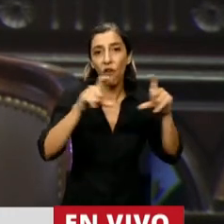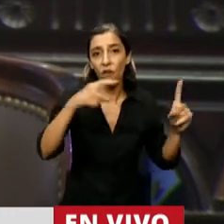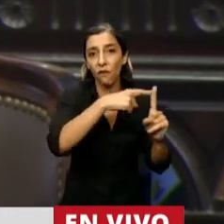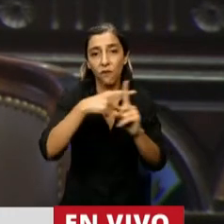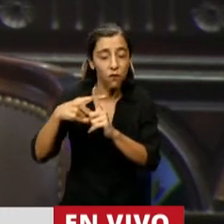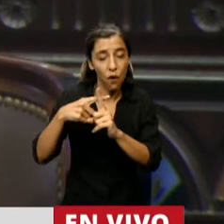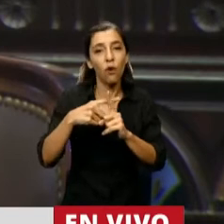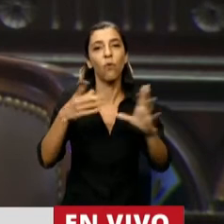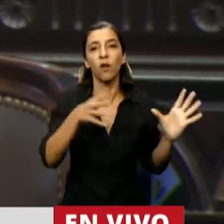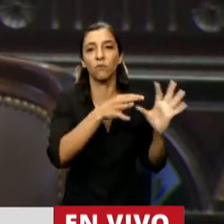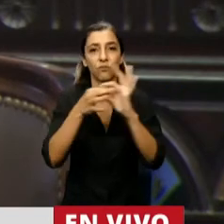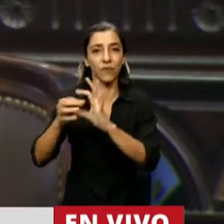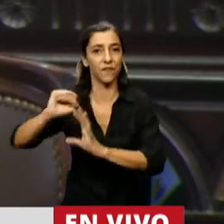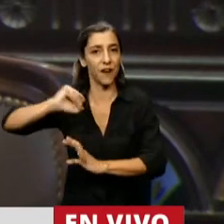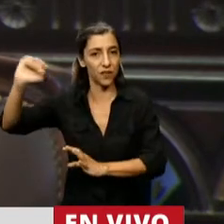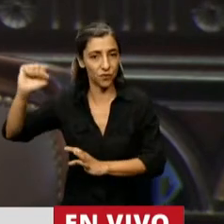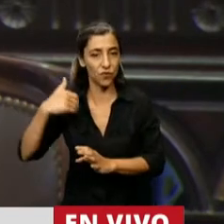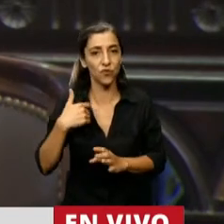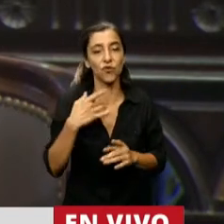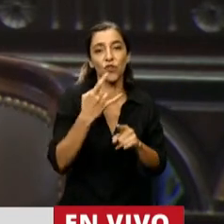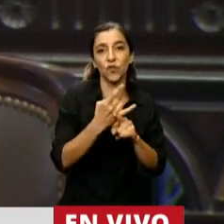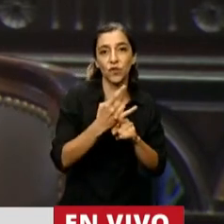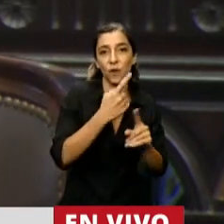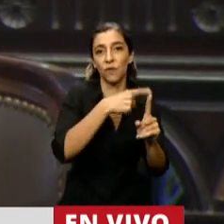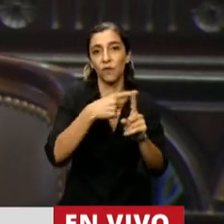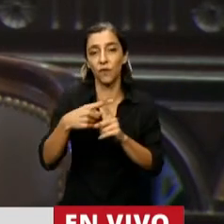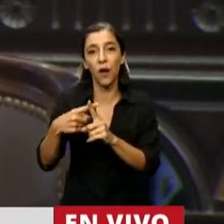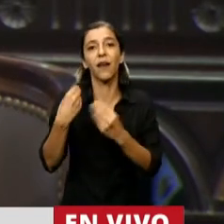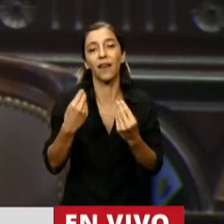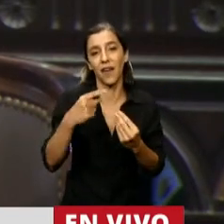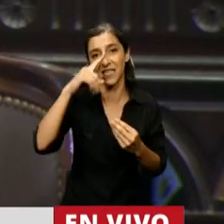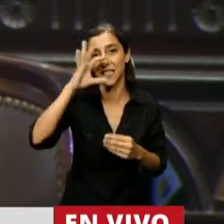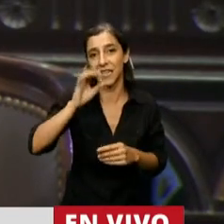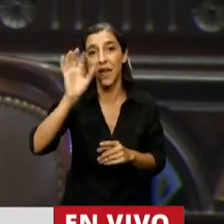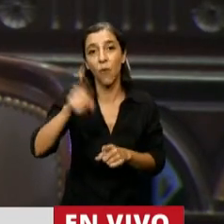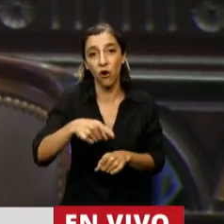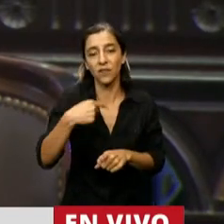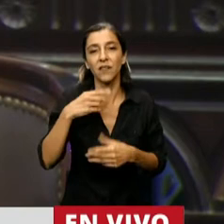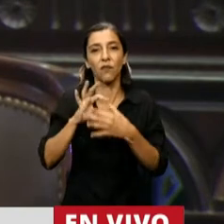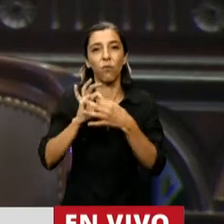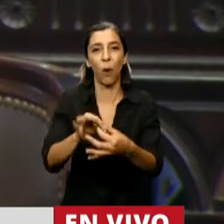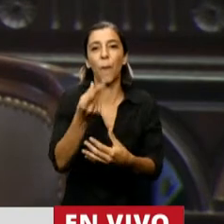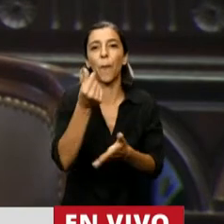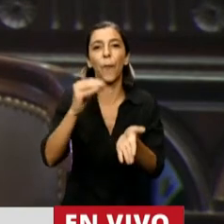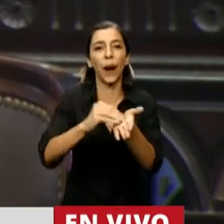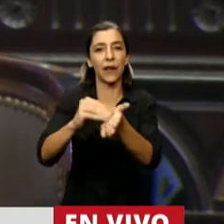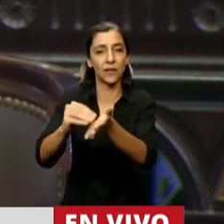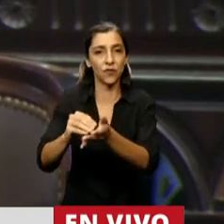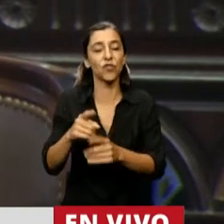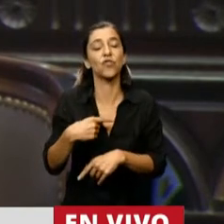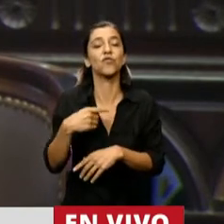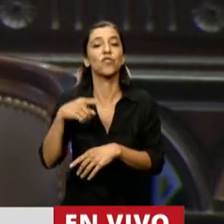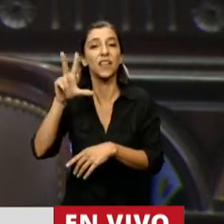un 70% basado en el índice de precios y el 30% en el RIPTE, en los